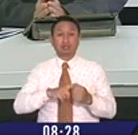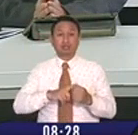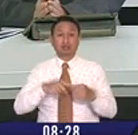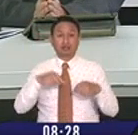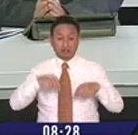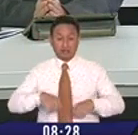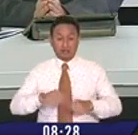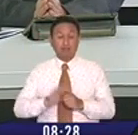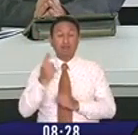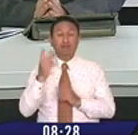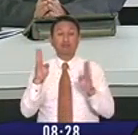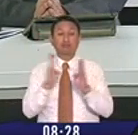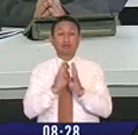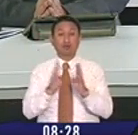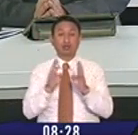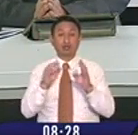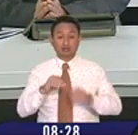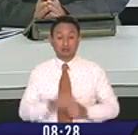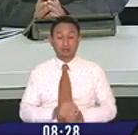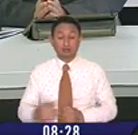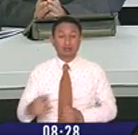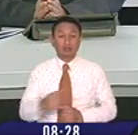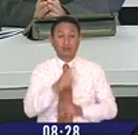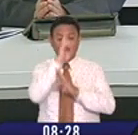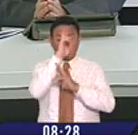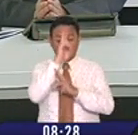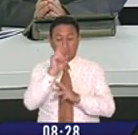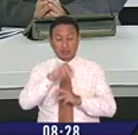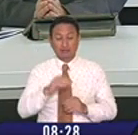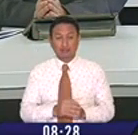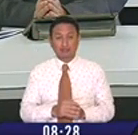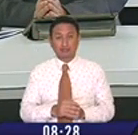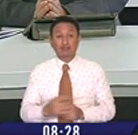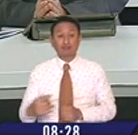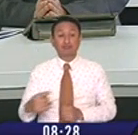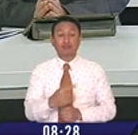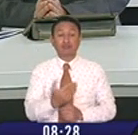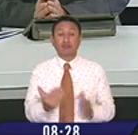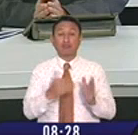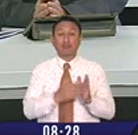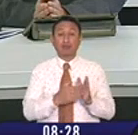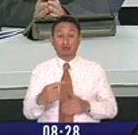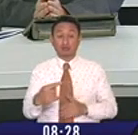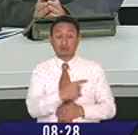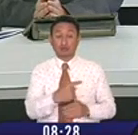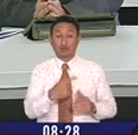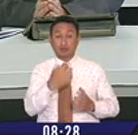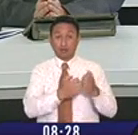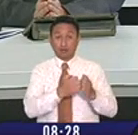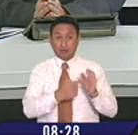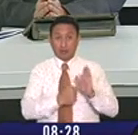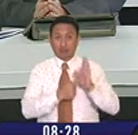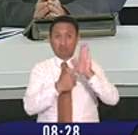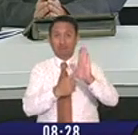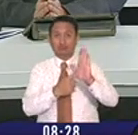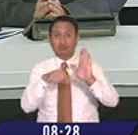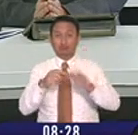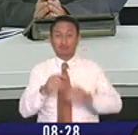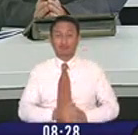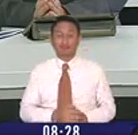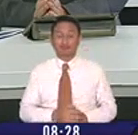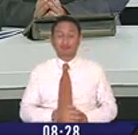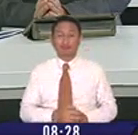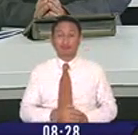desarrollando el primer encuentro Huellas de Honor. Retomar con el fin de visibilizar y concientizar sobre